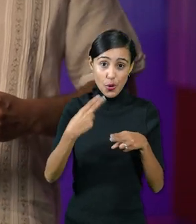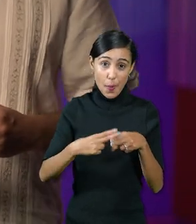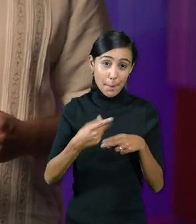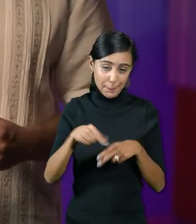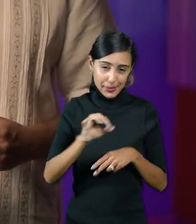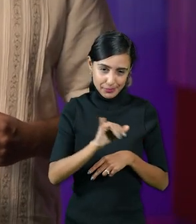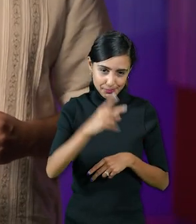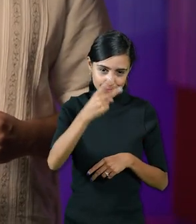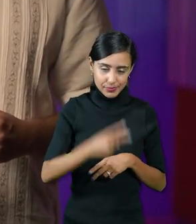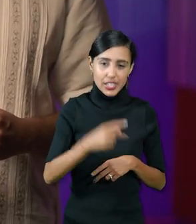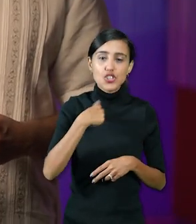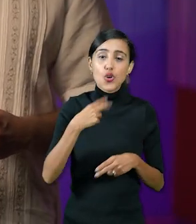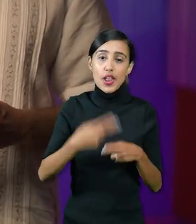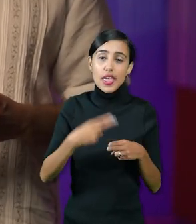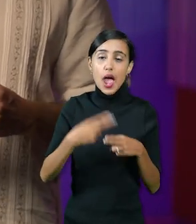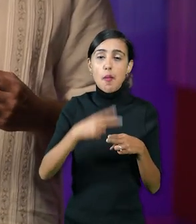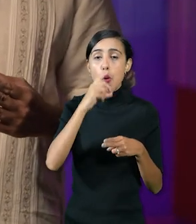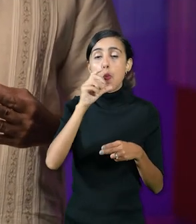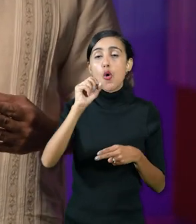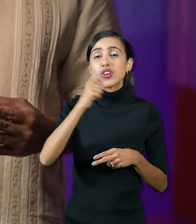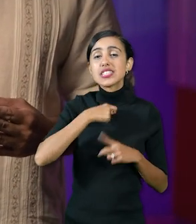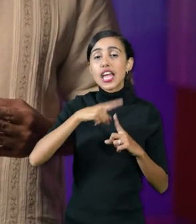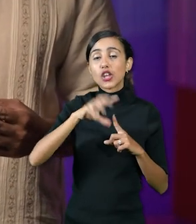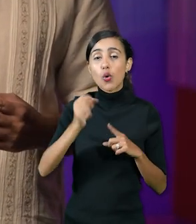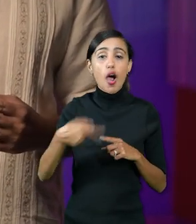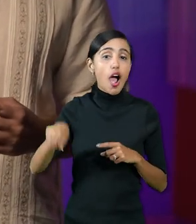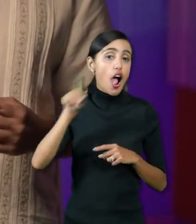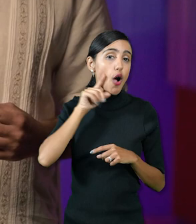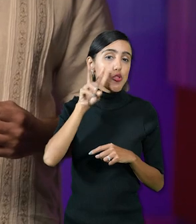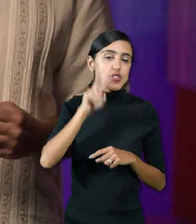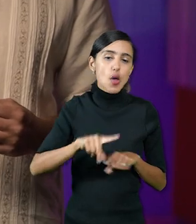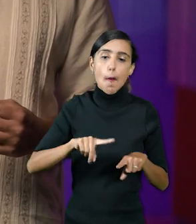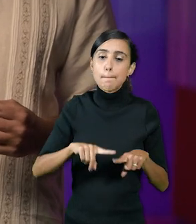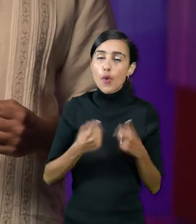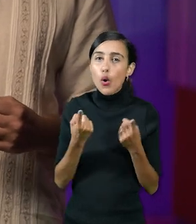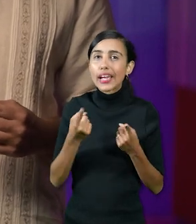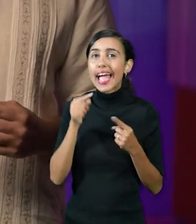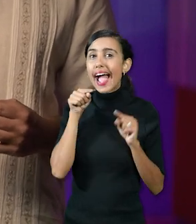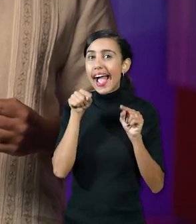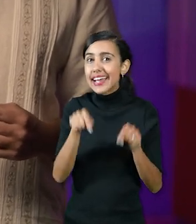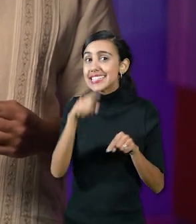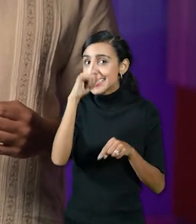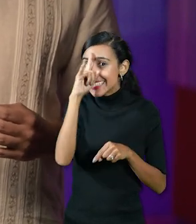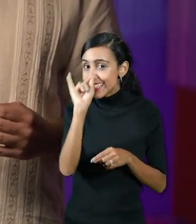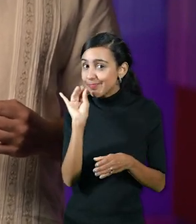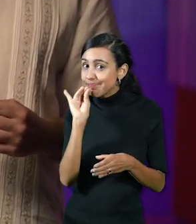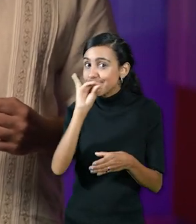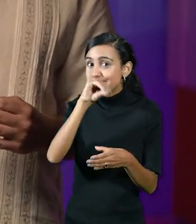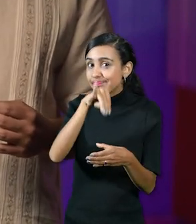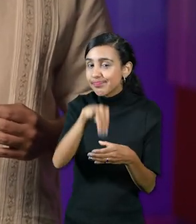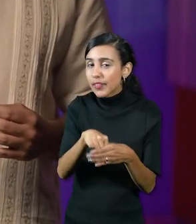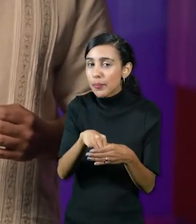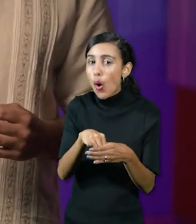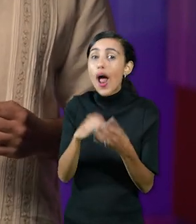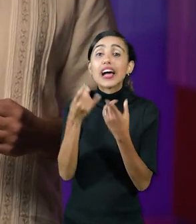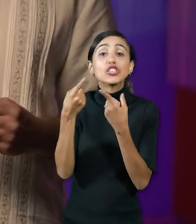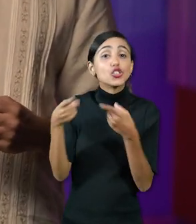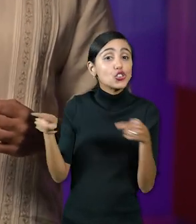llamo boceto audiovisual. ¿Por qué le digo audiovisual? Porque ahí, en este caso, sí se incorpora